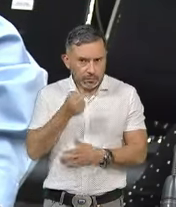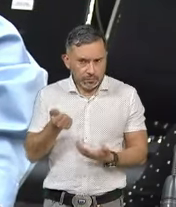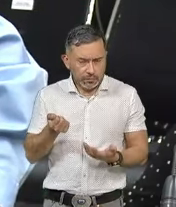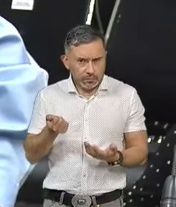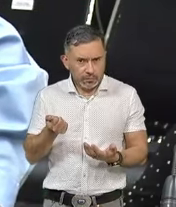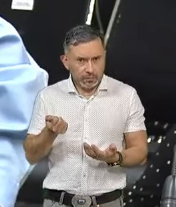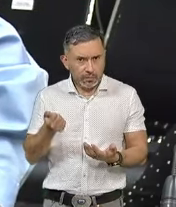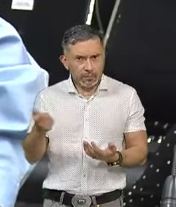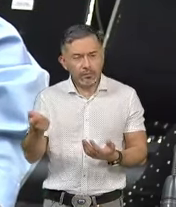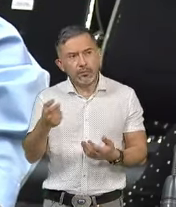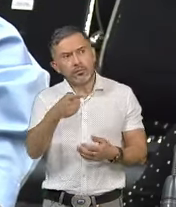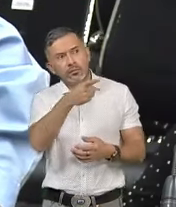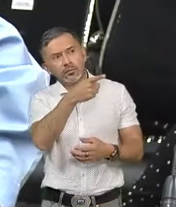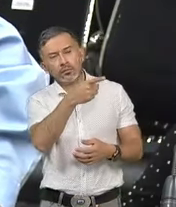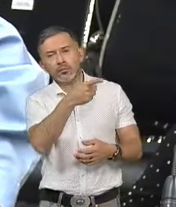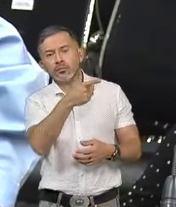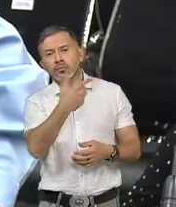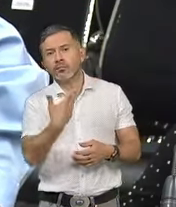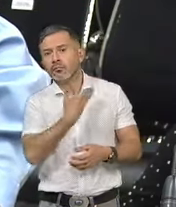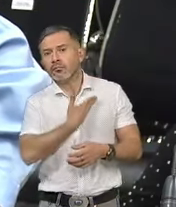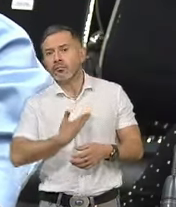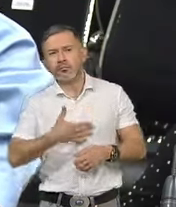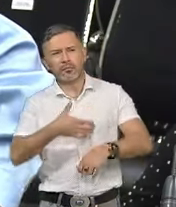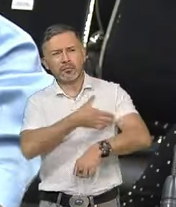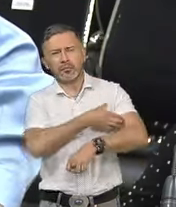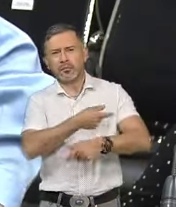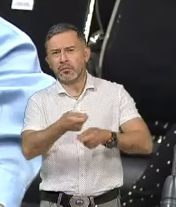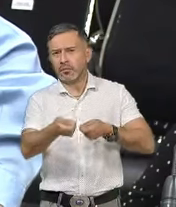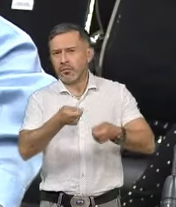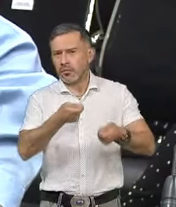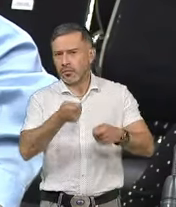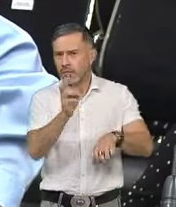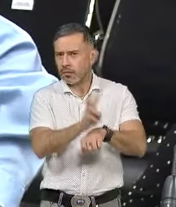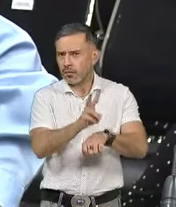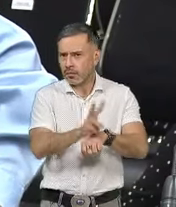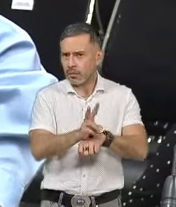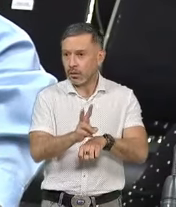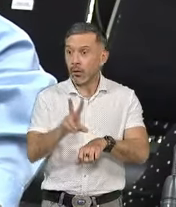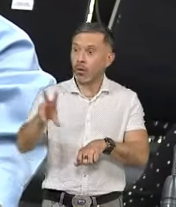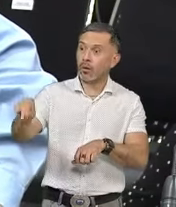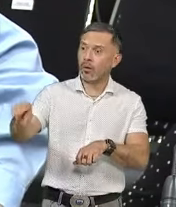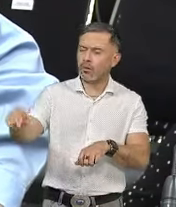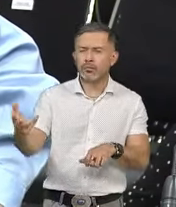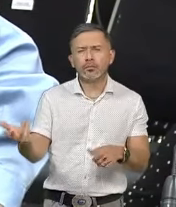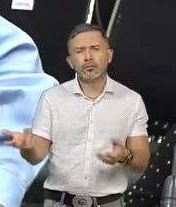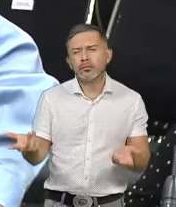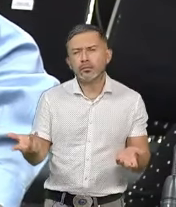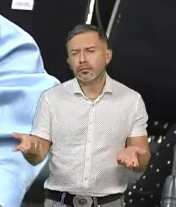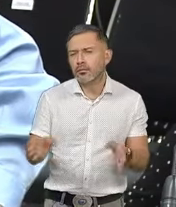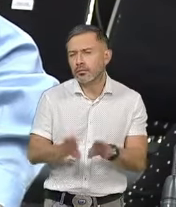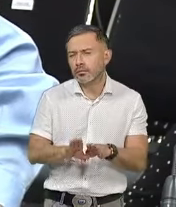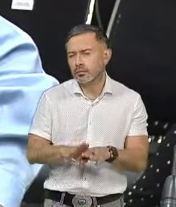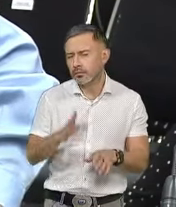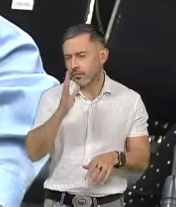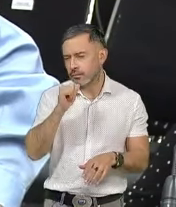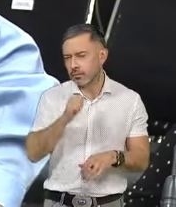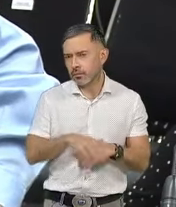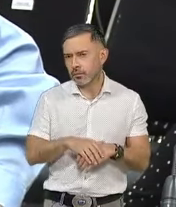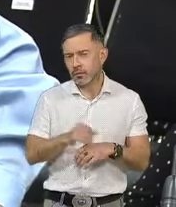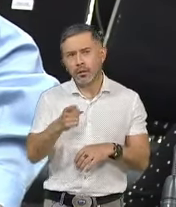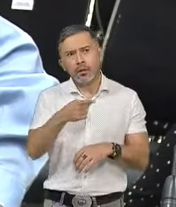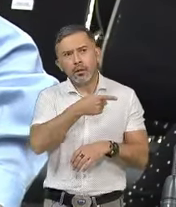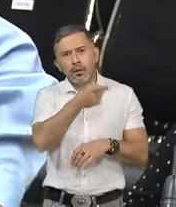supervisar al poder y a todos los actores políticos Quién dice que un moderador deja de